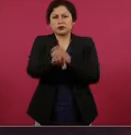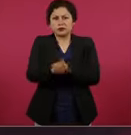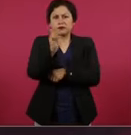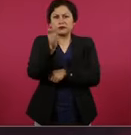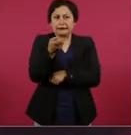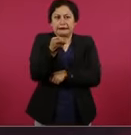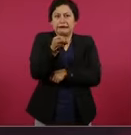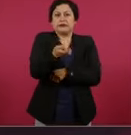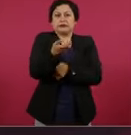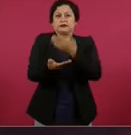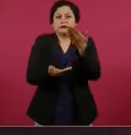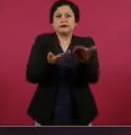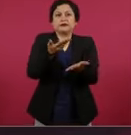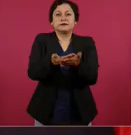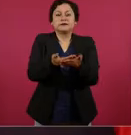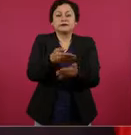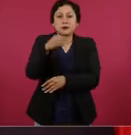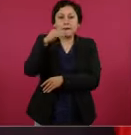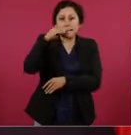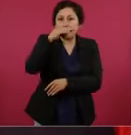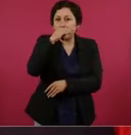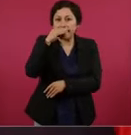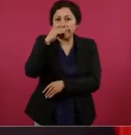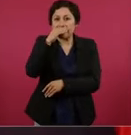cajas registradoras,